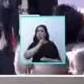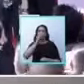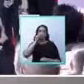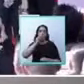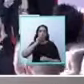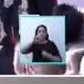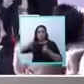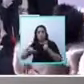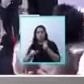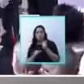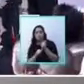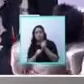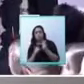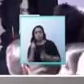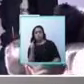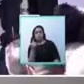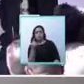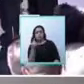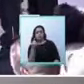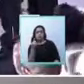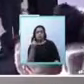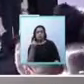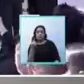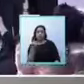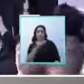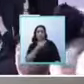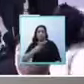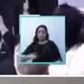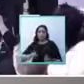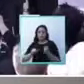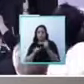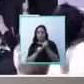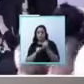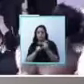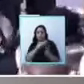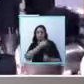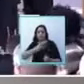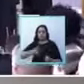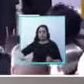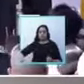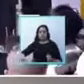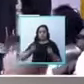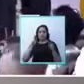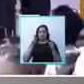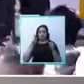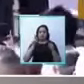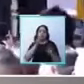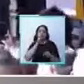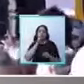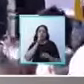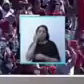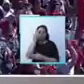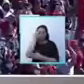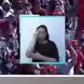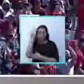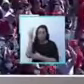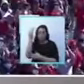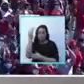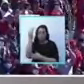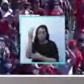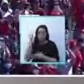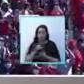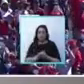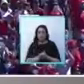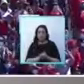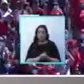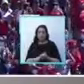Salvador Narrala, el desprestigio supuestamente de la directiva, aduciendo que era ilegal, ¿verdad? Todos estos elementos obviamente han